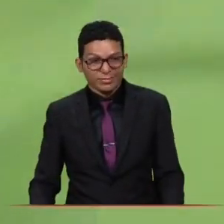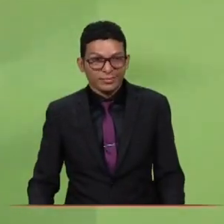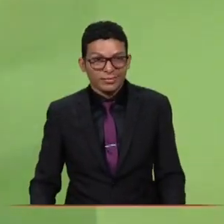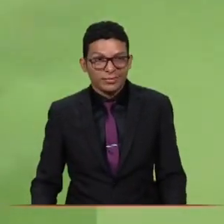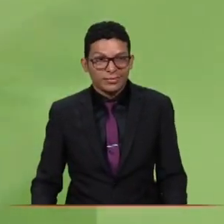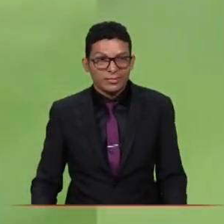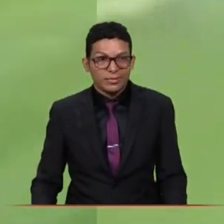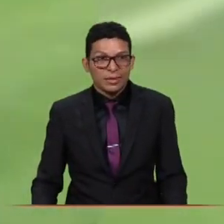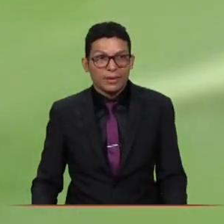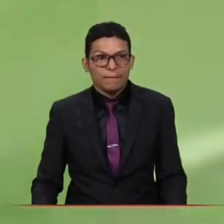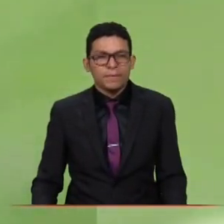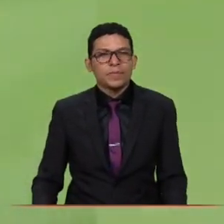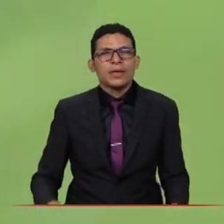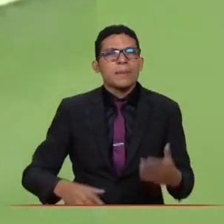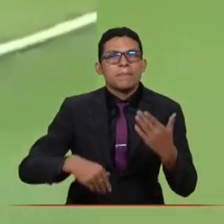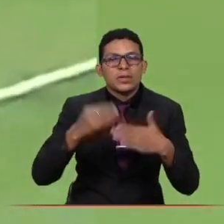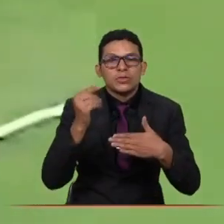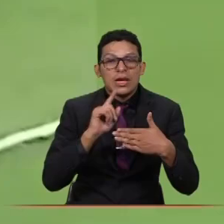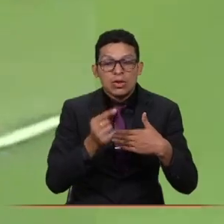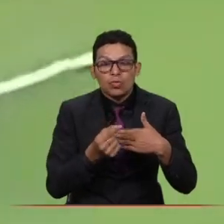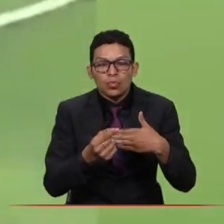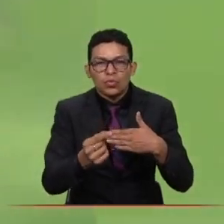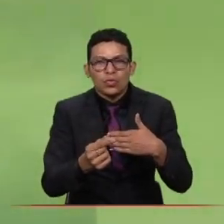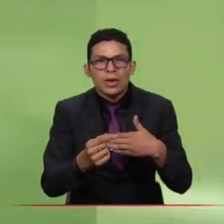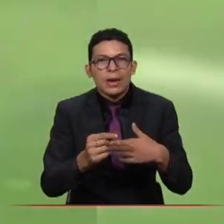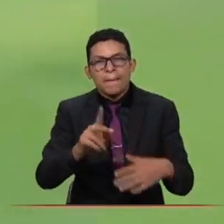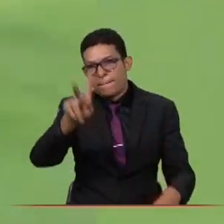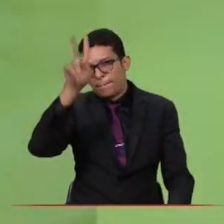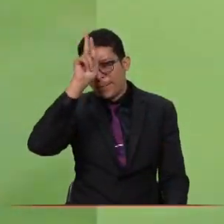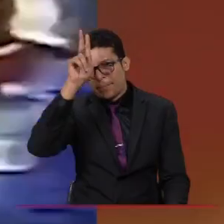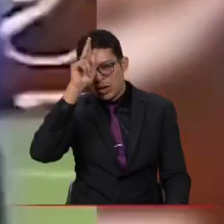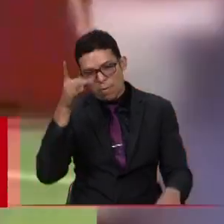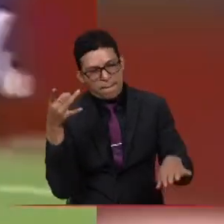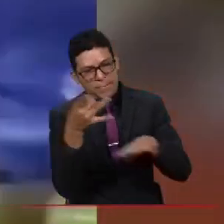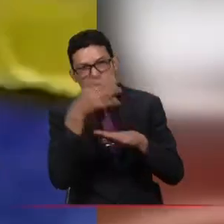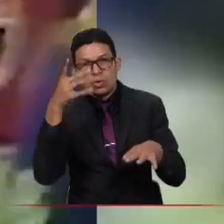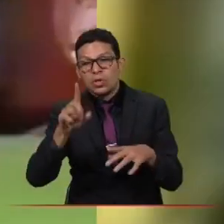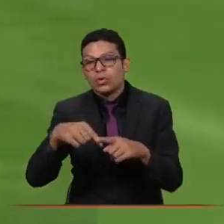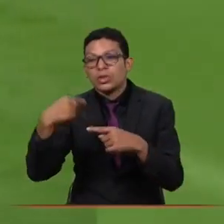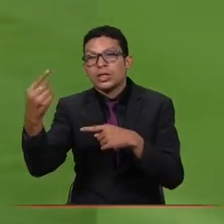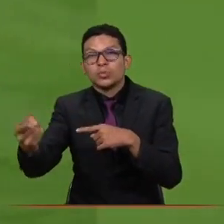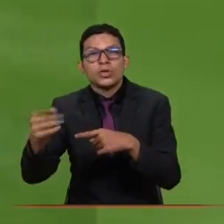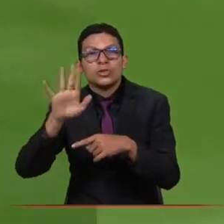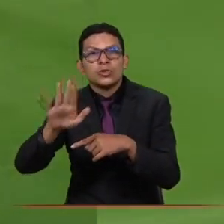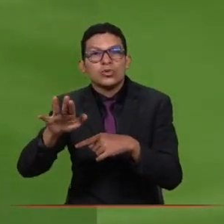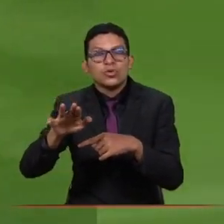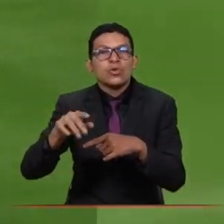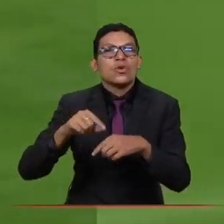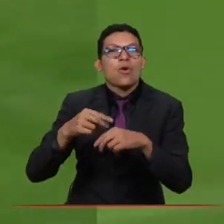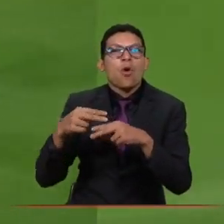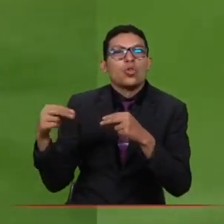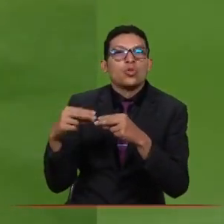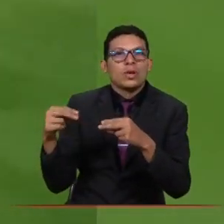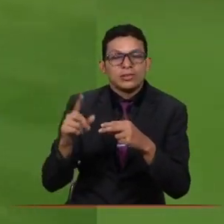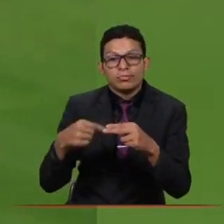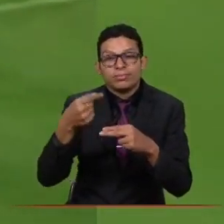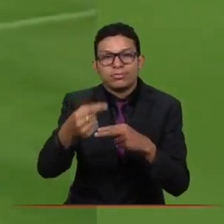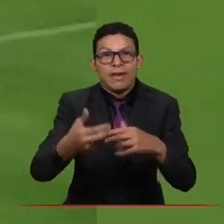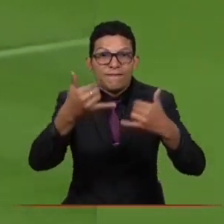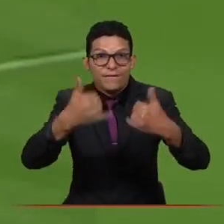Los éxitos siguieron en la fase final. En cuartos derrotó a Perú, luego siguió Honduras y de esta manera se coló a la final.